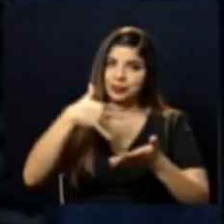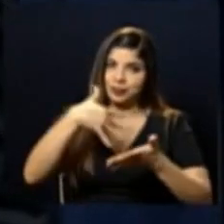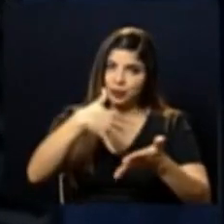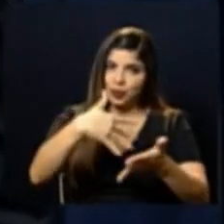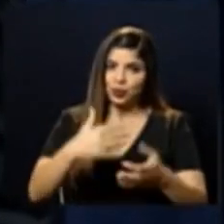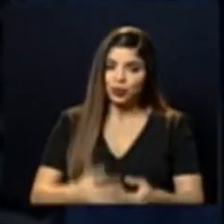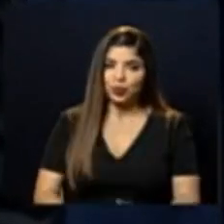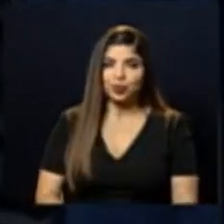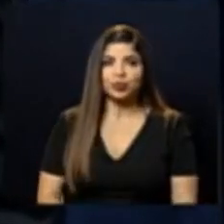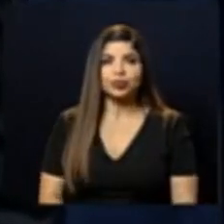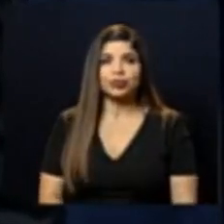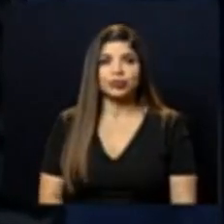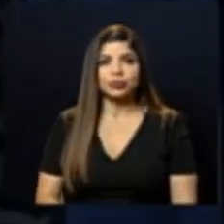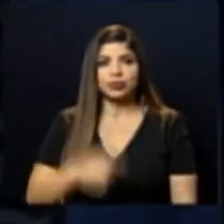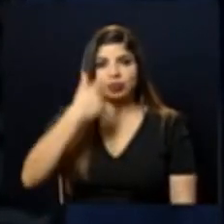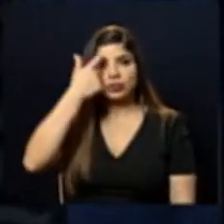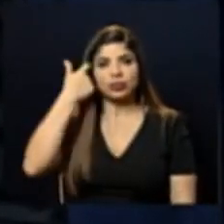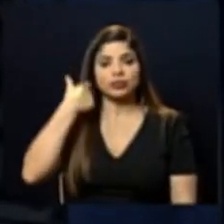estudios.